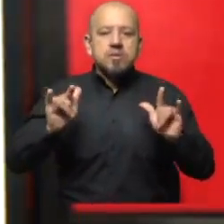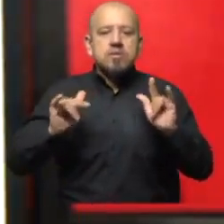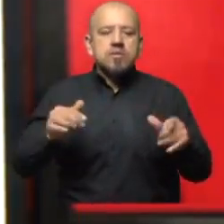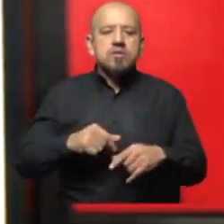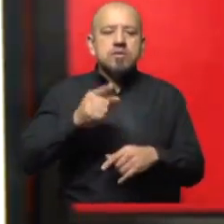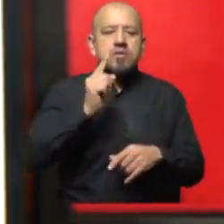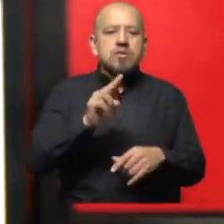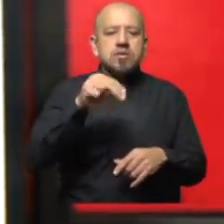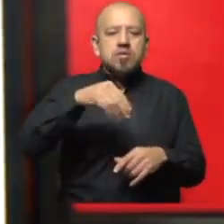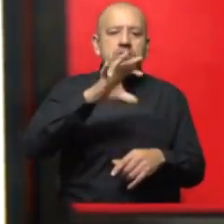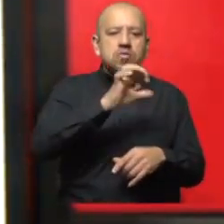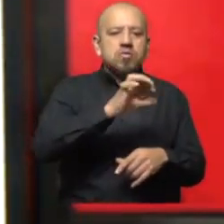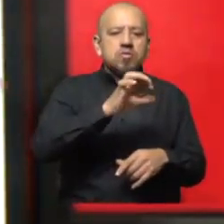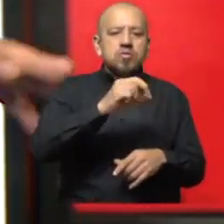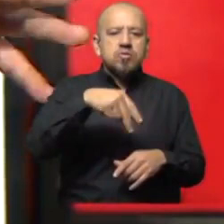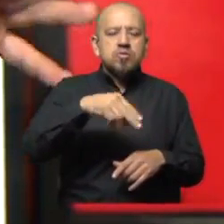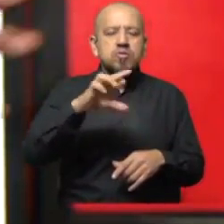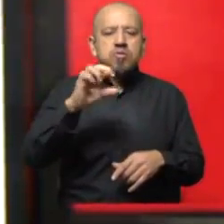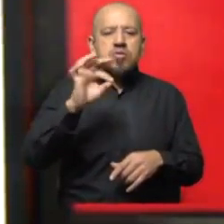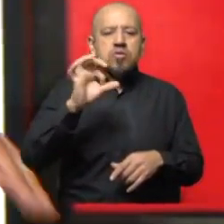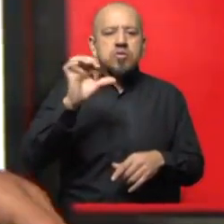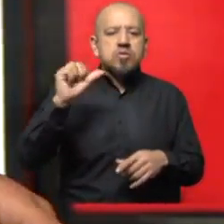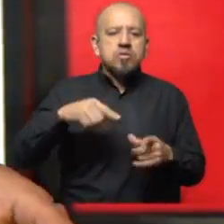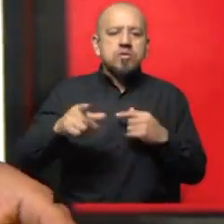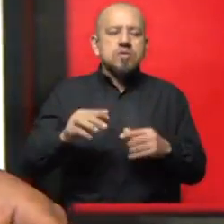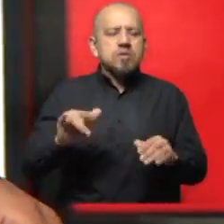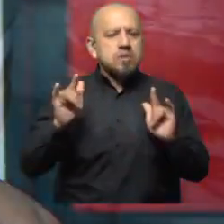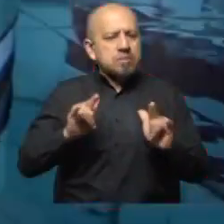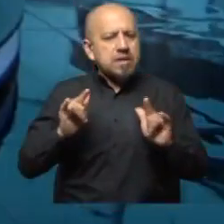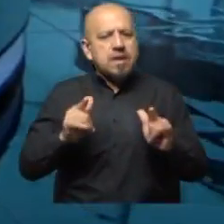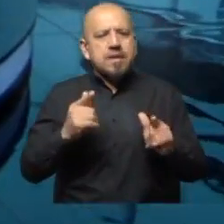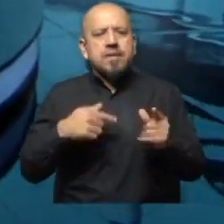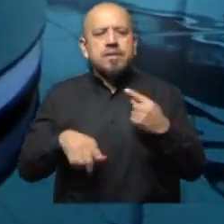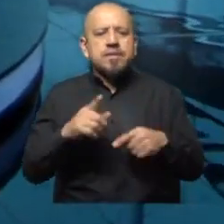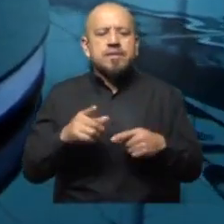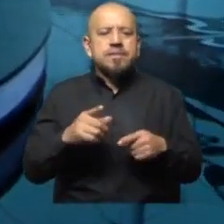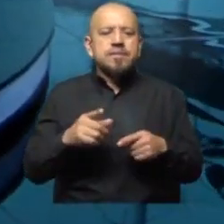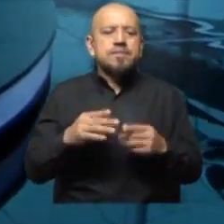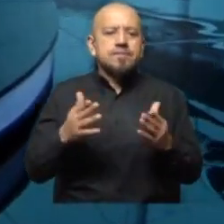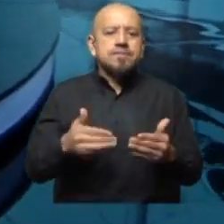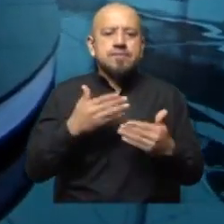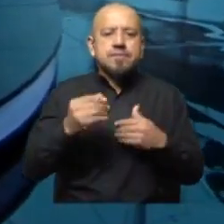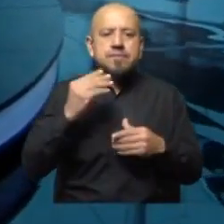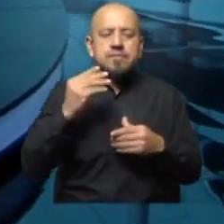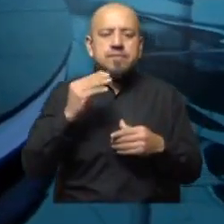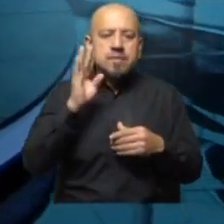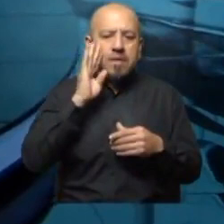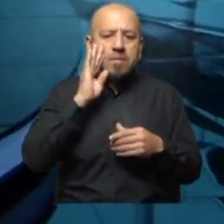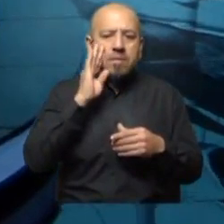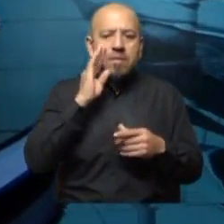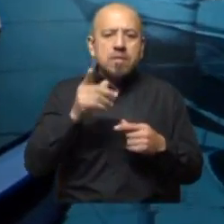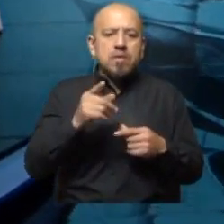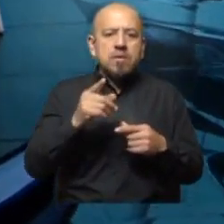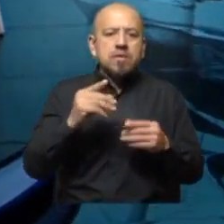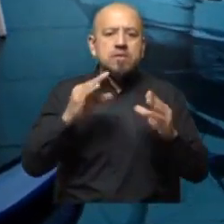metálica me gustaba más el palo además como metalero y hard rock y mi vieja en una